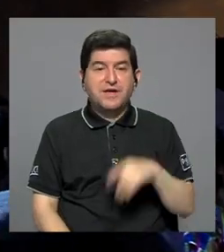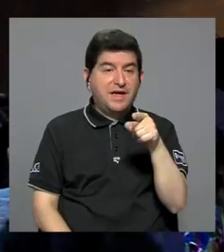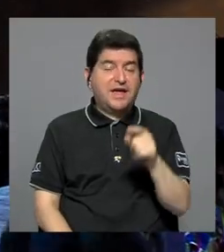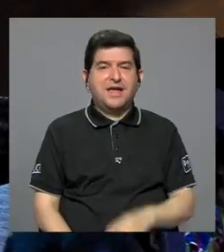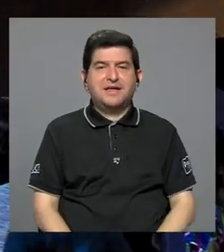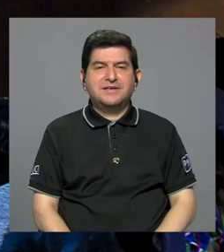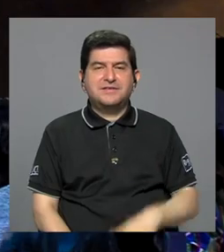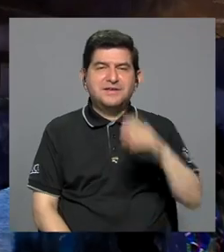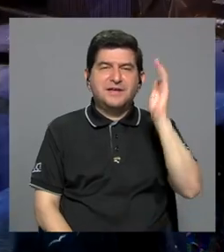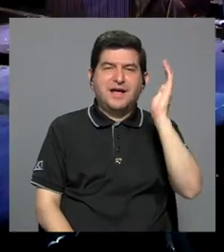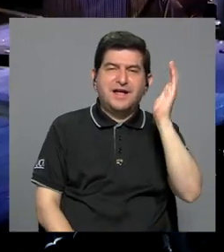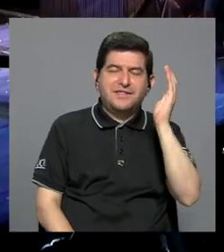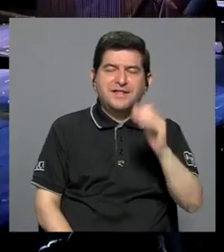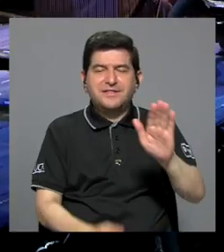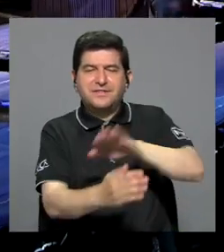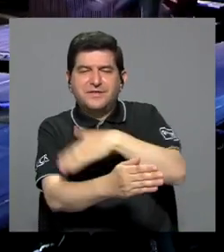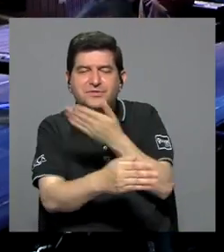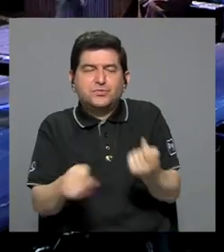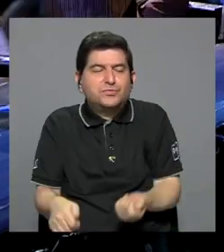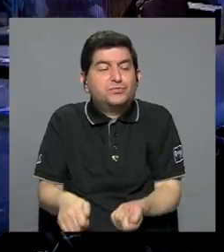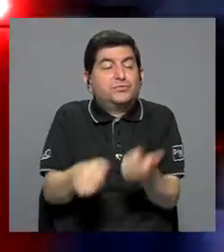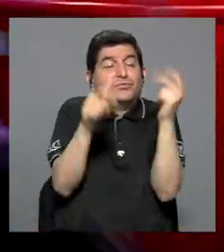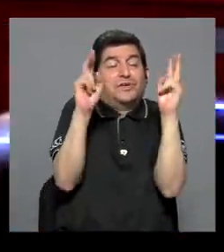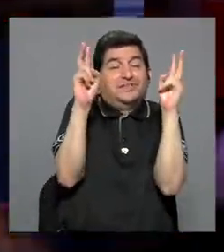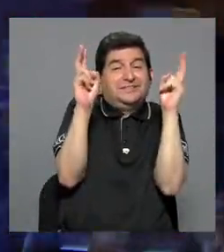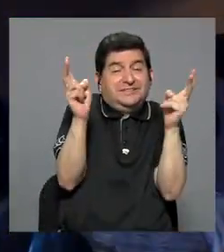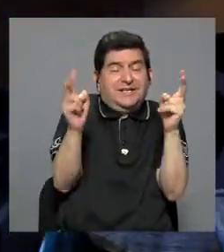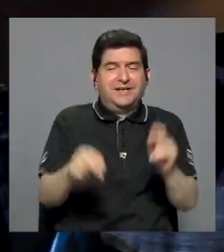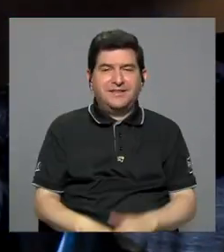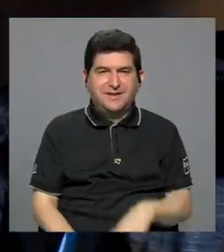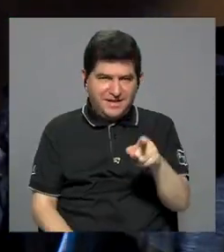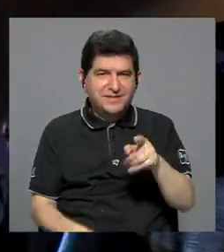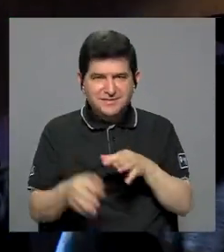expulsada del discurso musical, ¿verdad? Como lo dicen